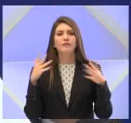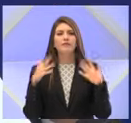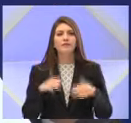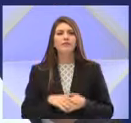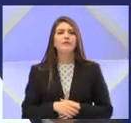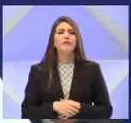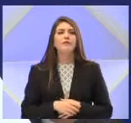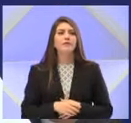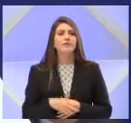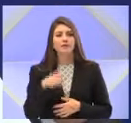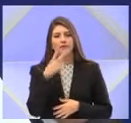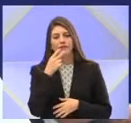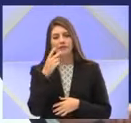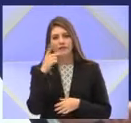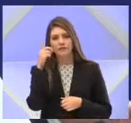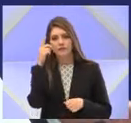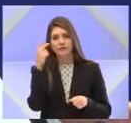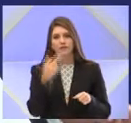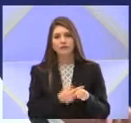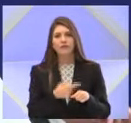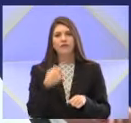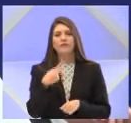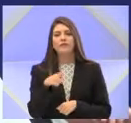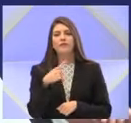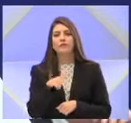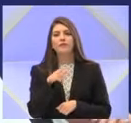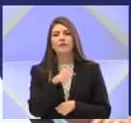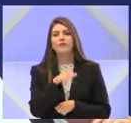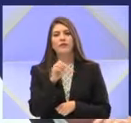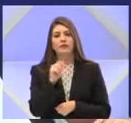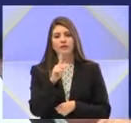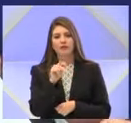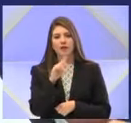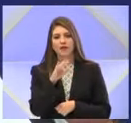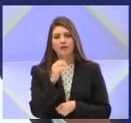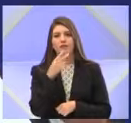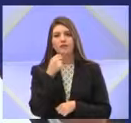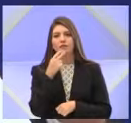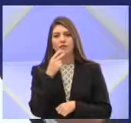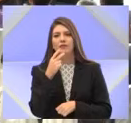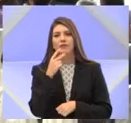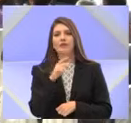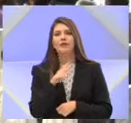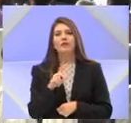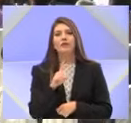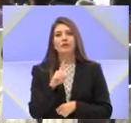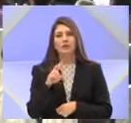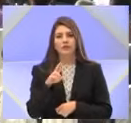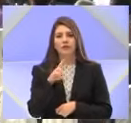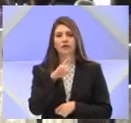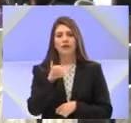el director general de la agencia espacial mexicana doctor francisco javier mendieta a jiménez